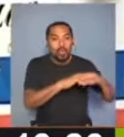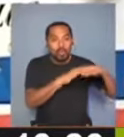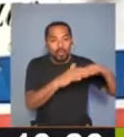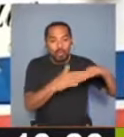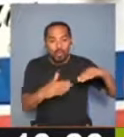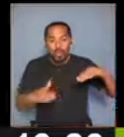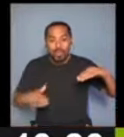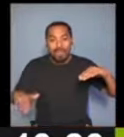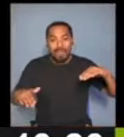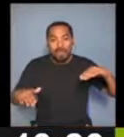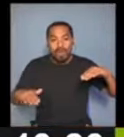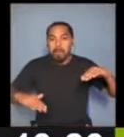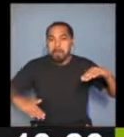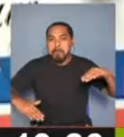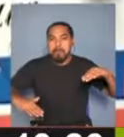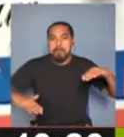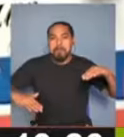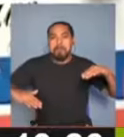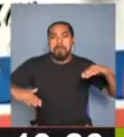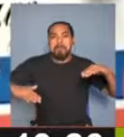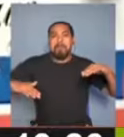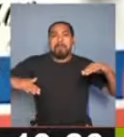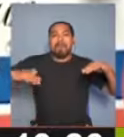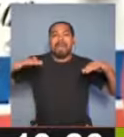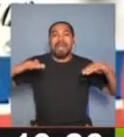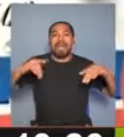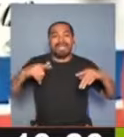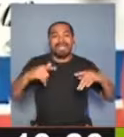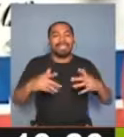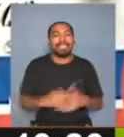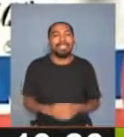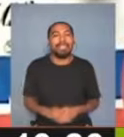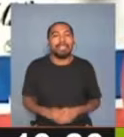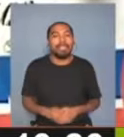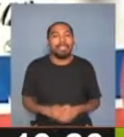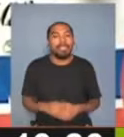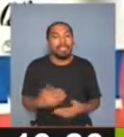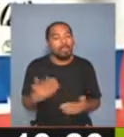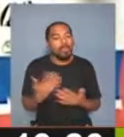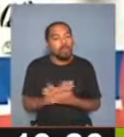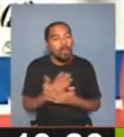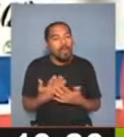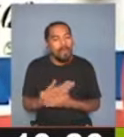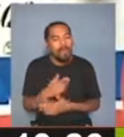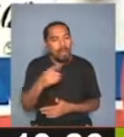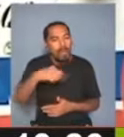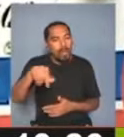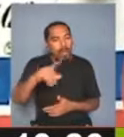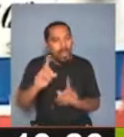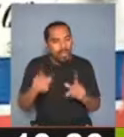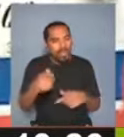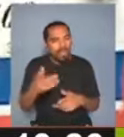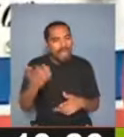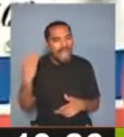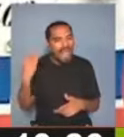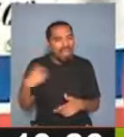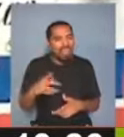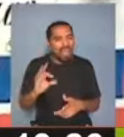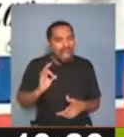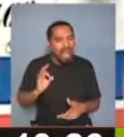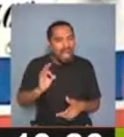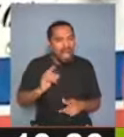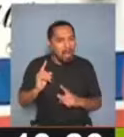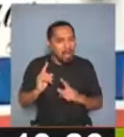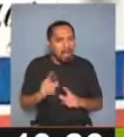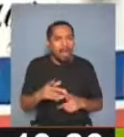por empezar entrado a la vivienda aquí no ha sufrido de todos nosotros quizás en nuestra casa el ingreso de agua y en